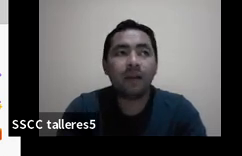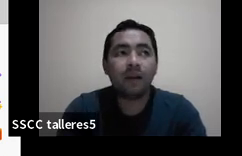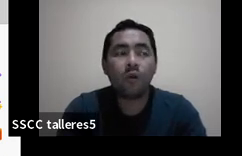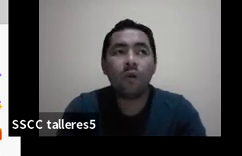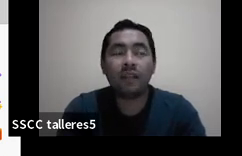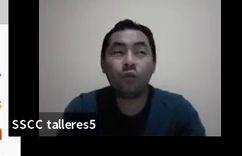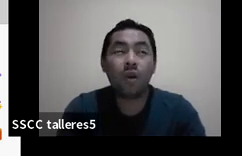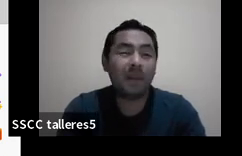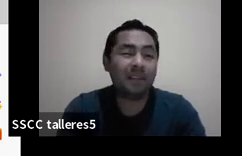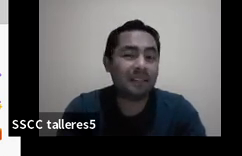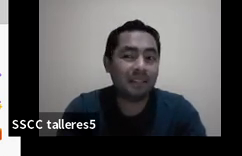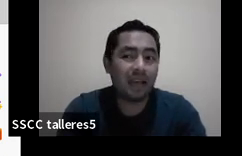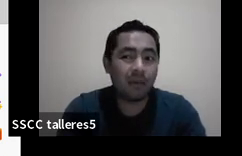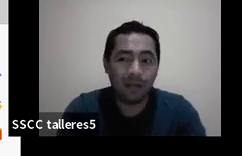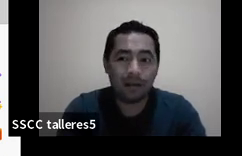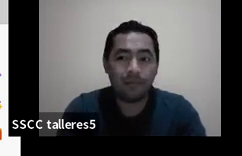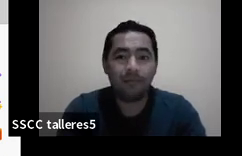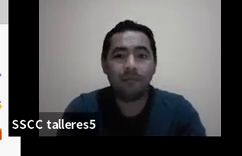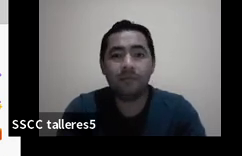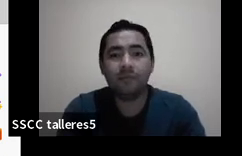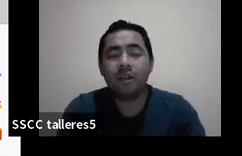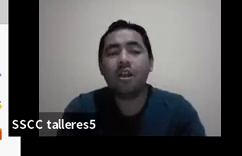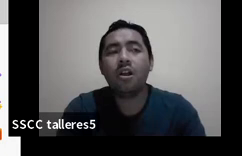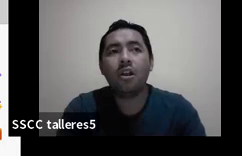¿no? ¿Cómo es que tú aprendiste a hablar?